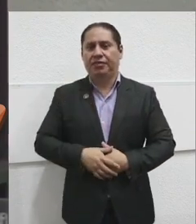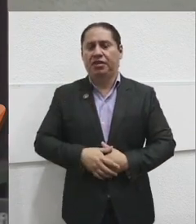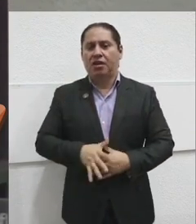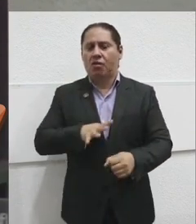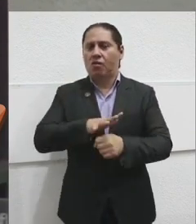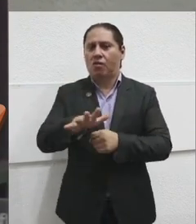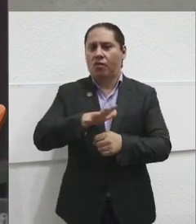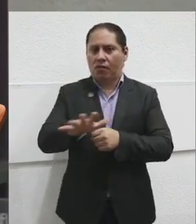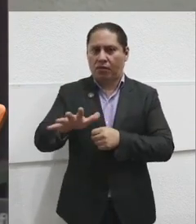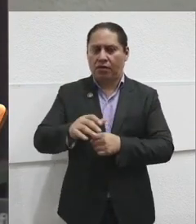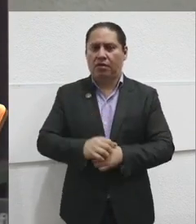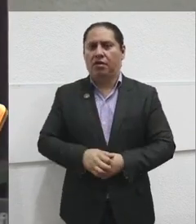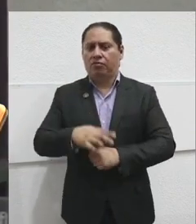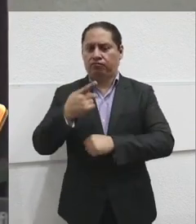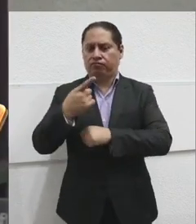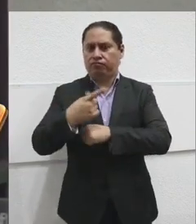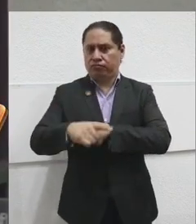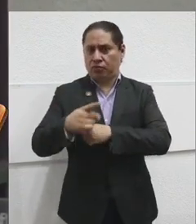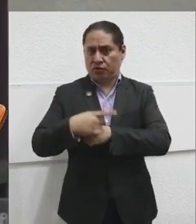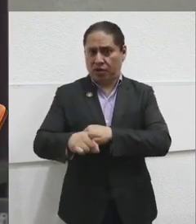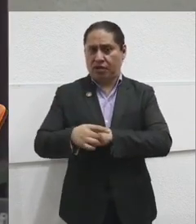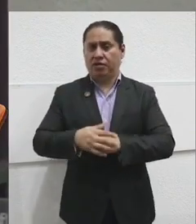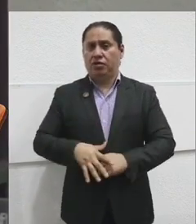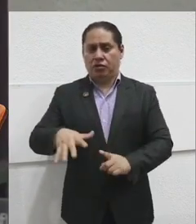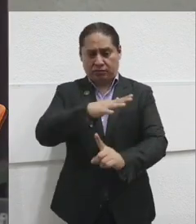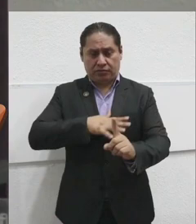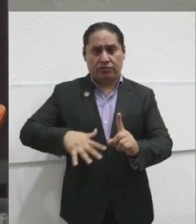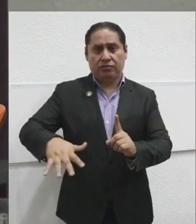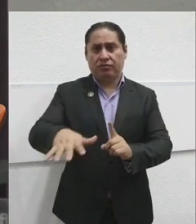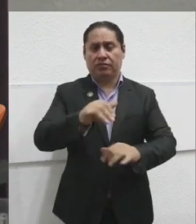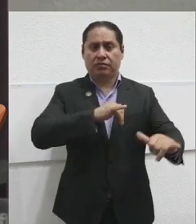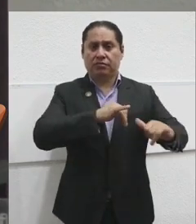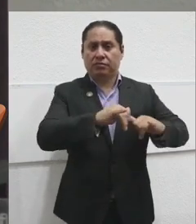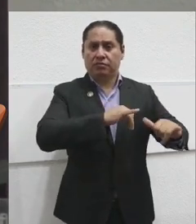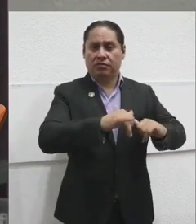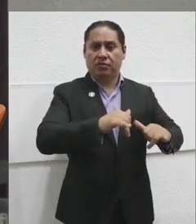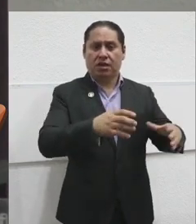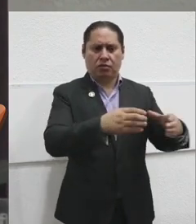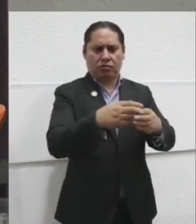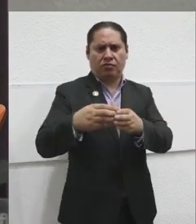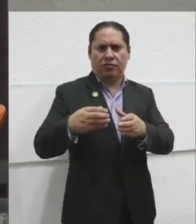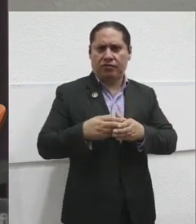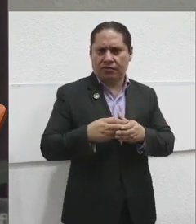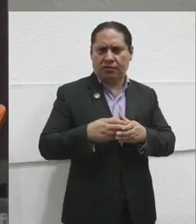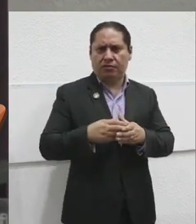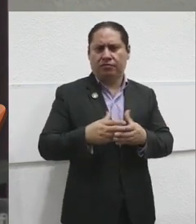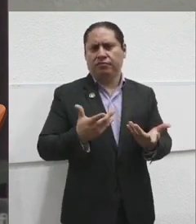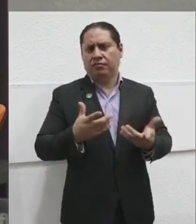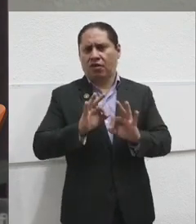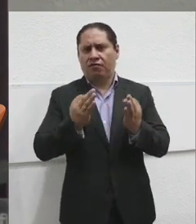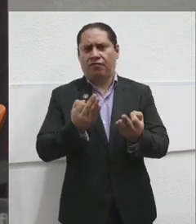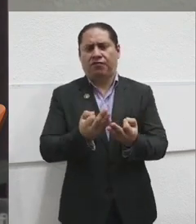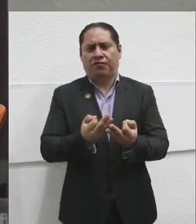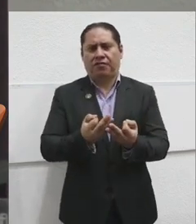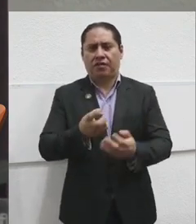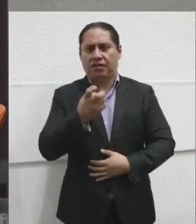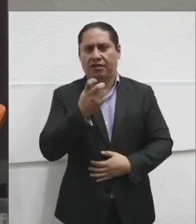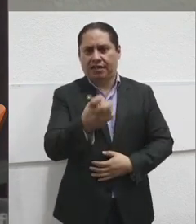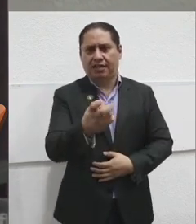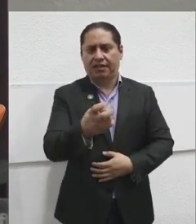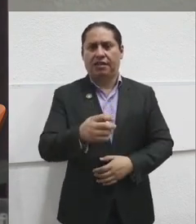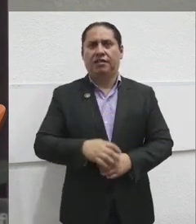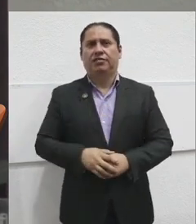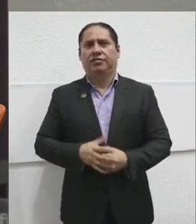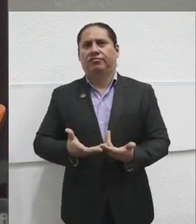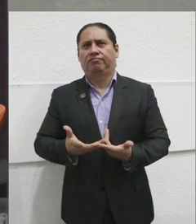los cuales no solo afectan a la población que habitan en el territorio de la entidad. De igual forma, estos efectos